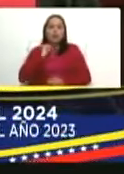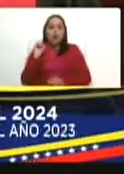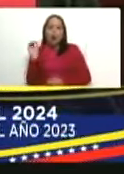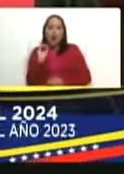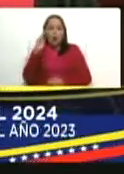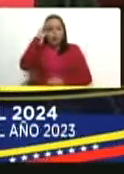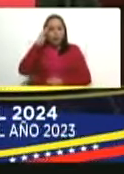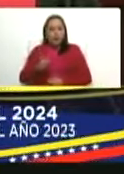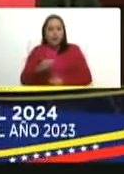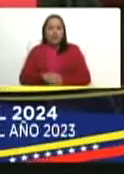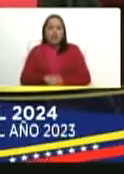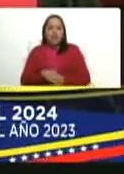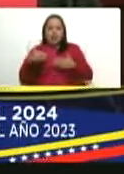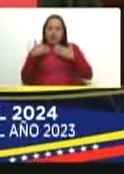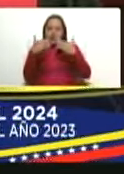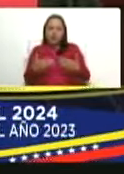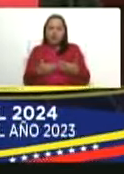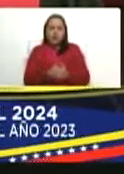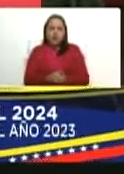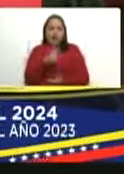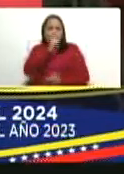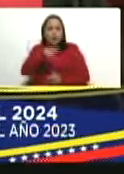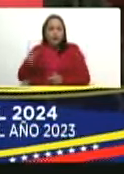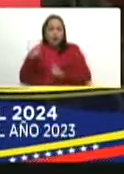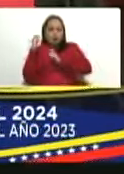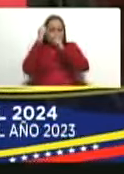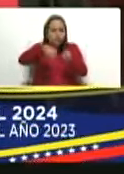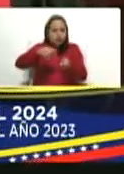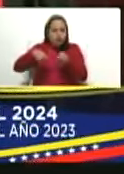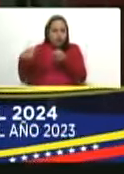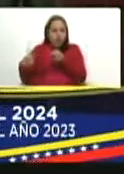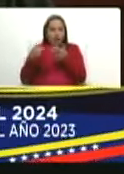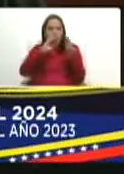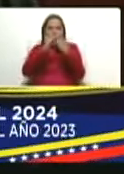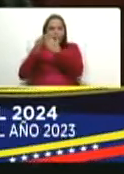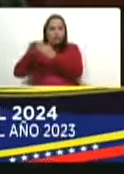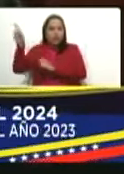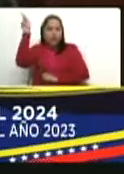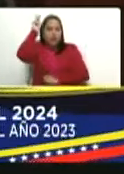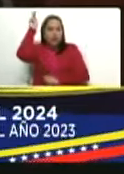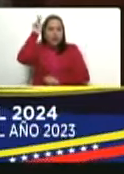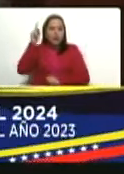militares progresistas, los pescadores y las comunidades indígenas.